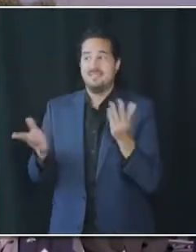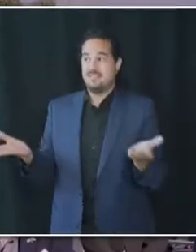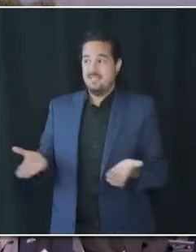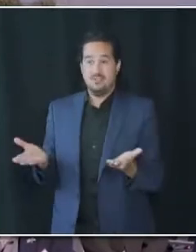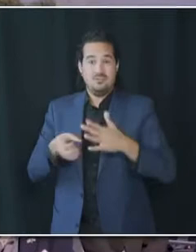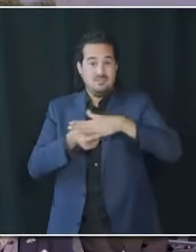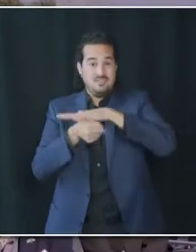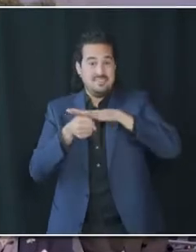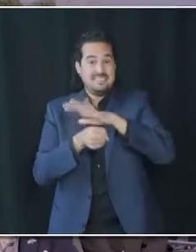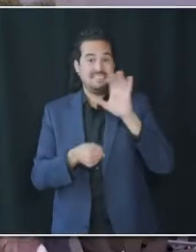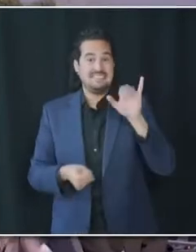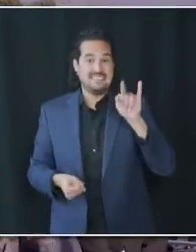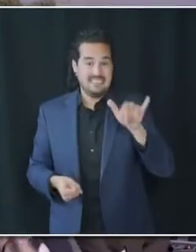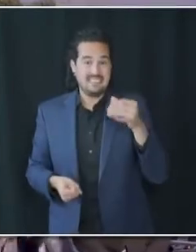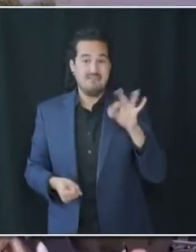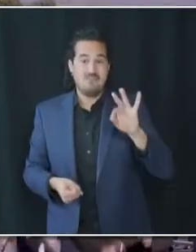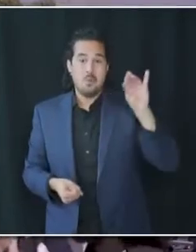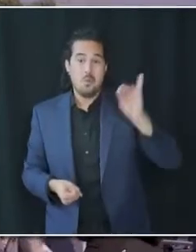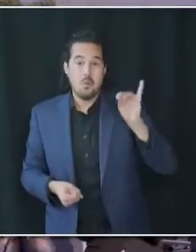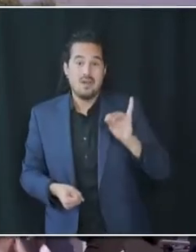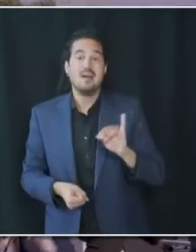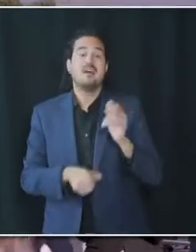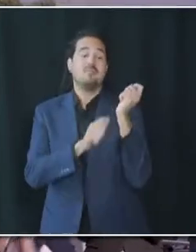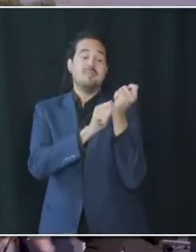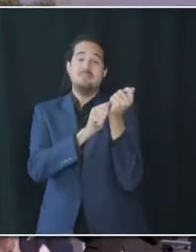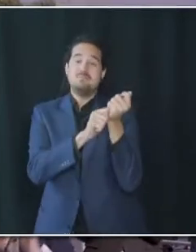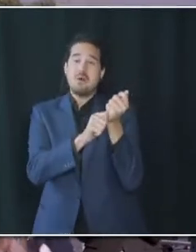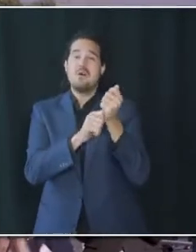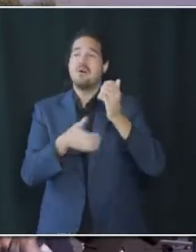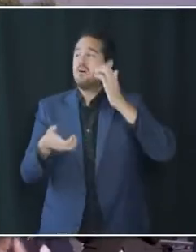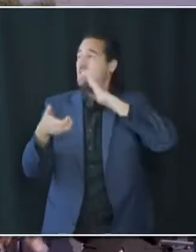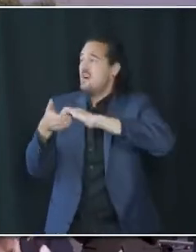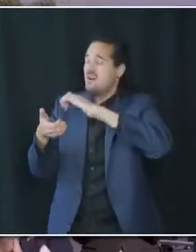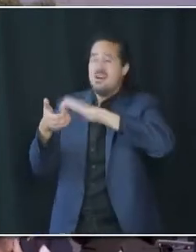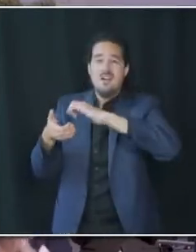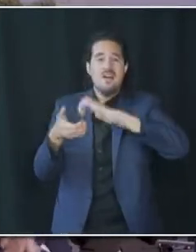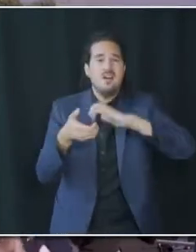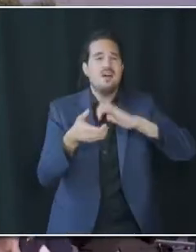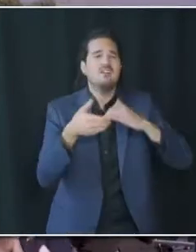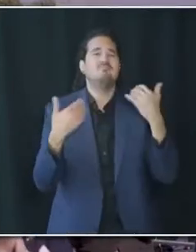vacunar a todos lo más pronto posible gracias